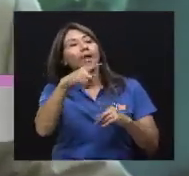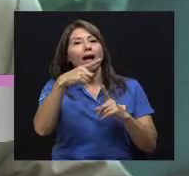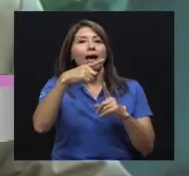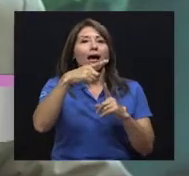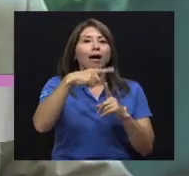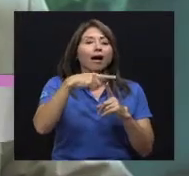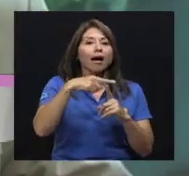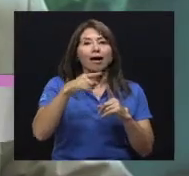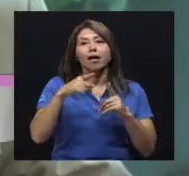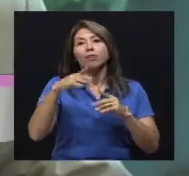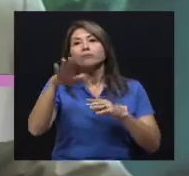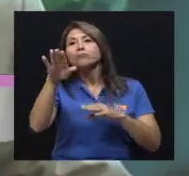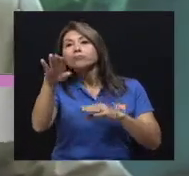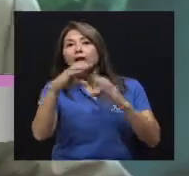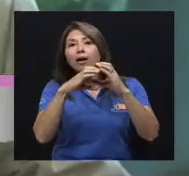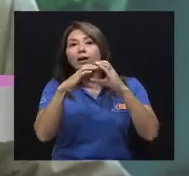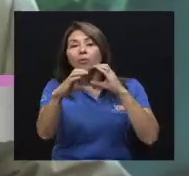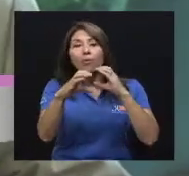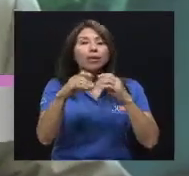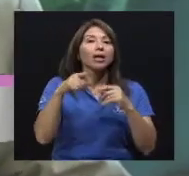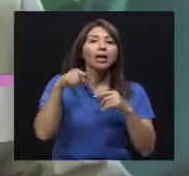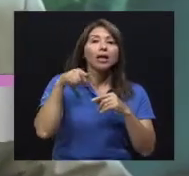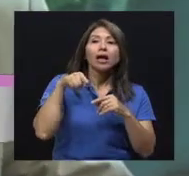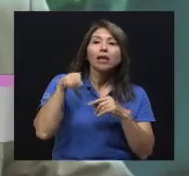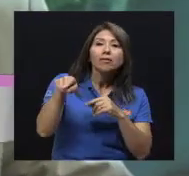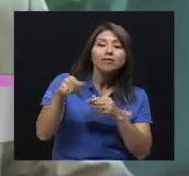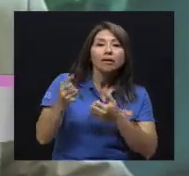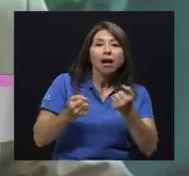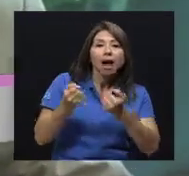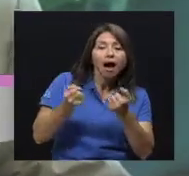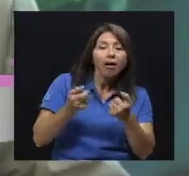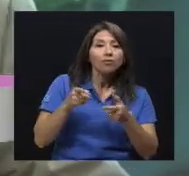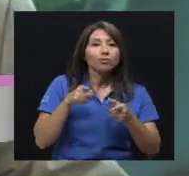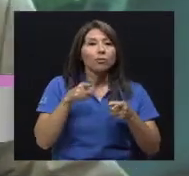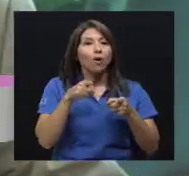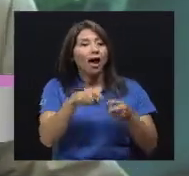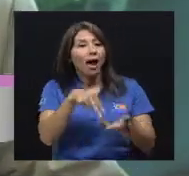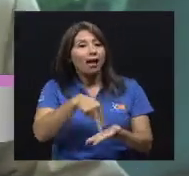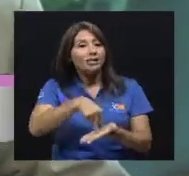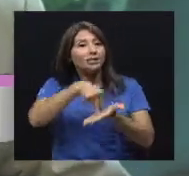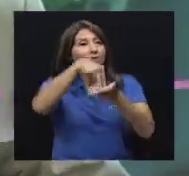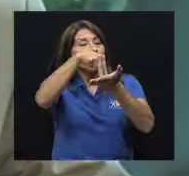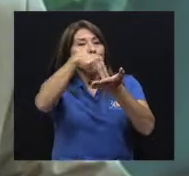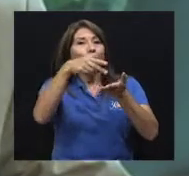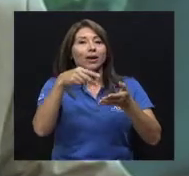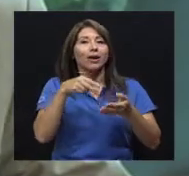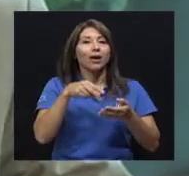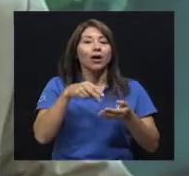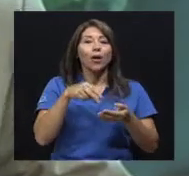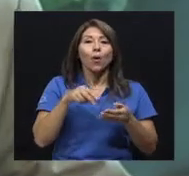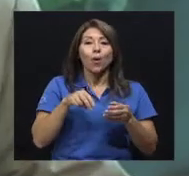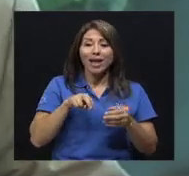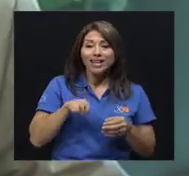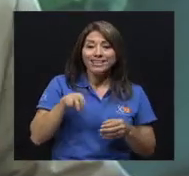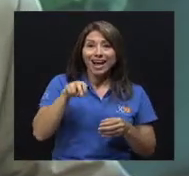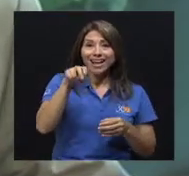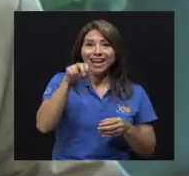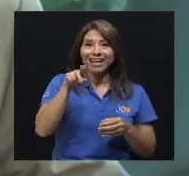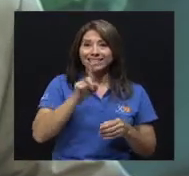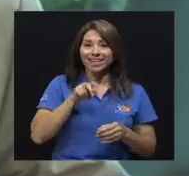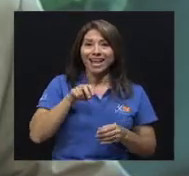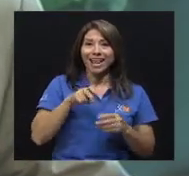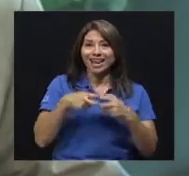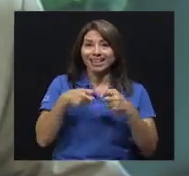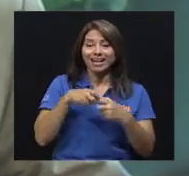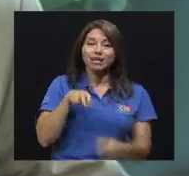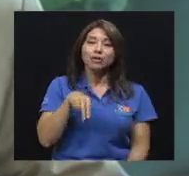más usemos el metro, entre más usemos las escaleras eléctricas, entre más utilicemos el ascensor, peor va a ser